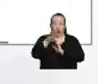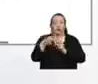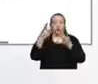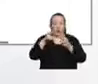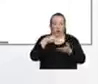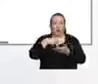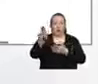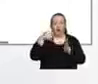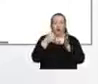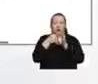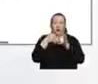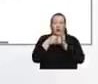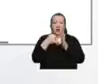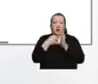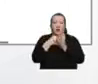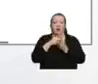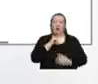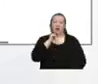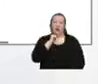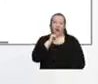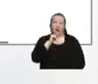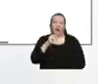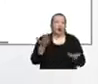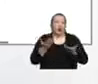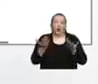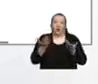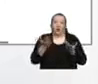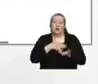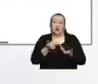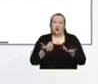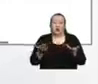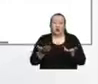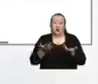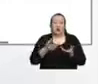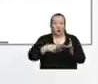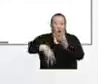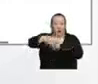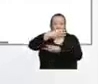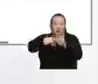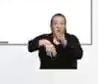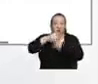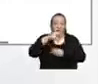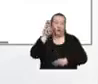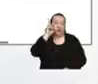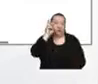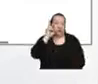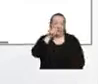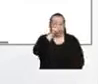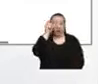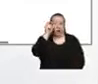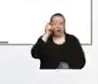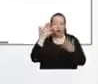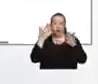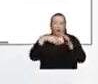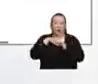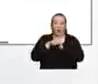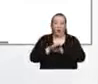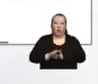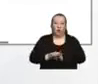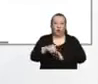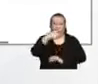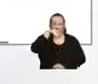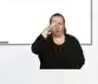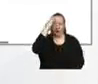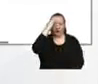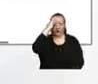no sabemos qué pasó sólo simulación nos engaña todo eso sigue en manos de guillermo lasso y tu hermano lo sabe ellos lo sabe